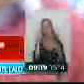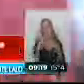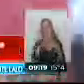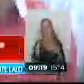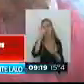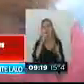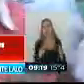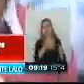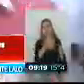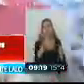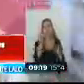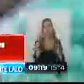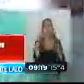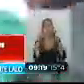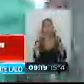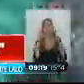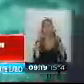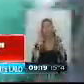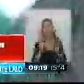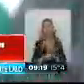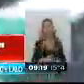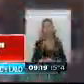rostro, nada, no tiene ninguna marca de Mayweather.